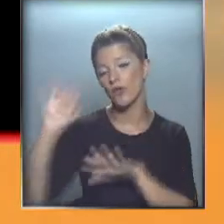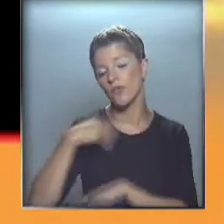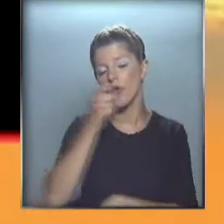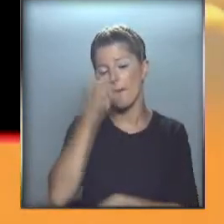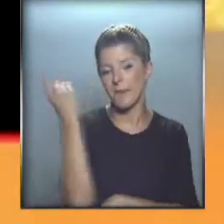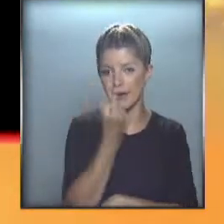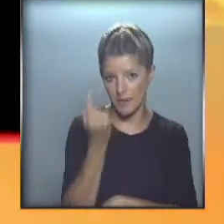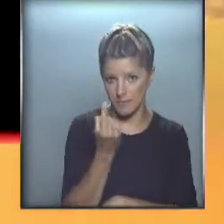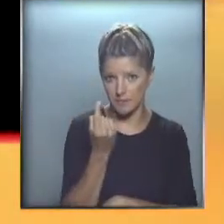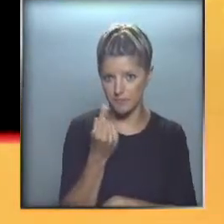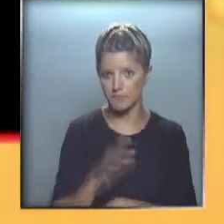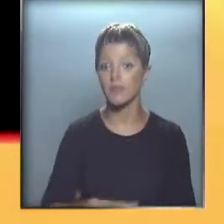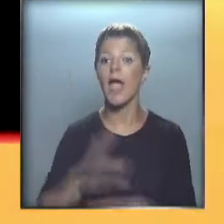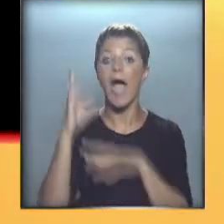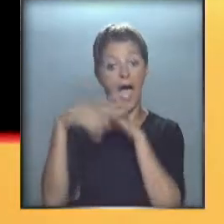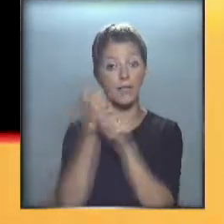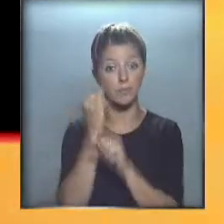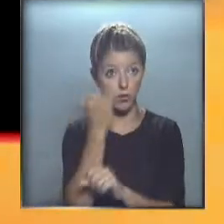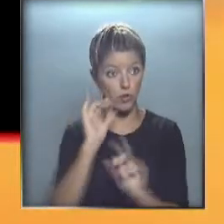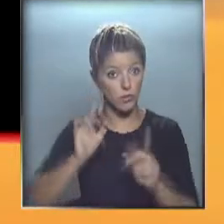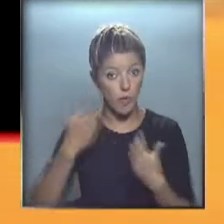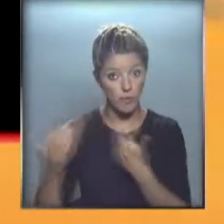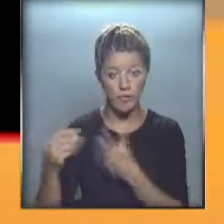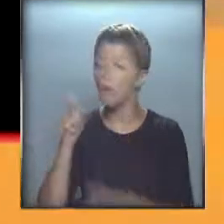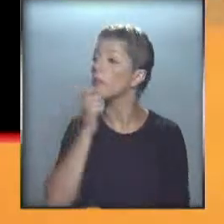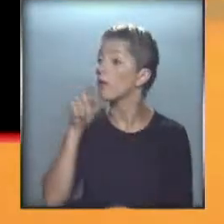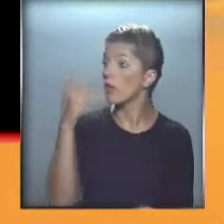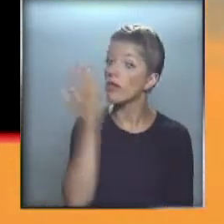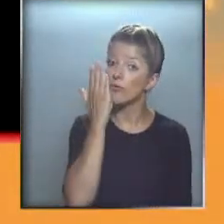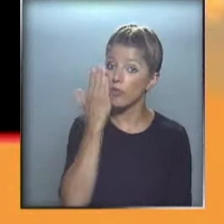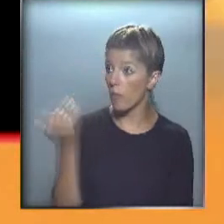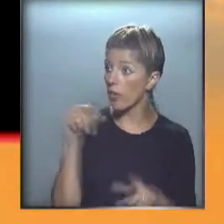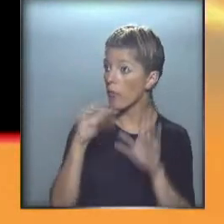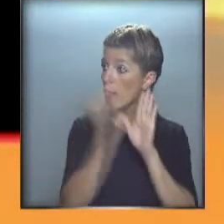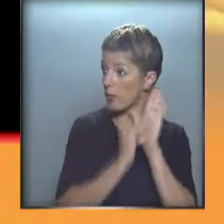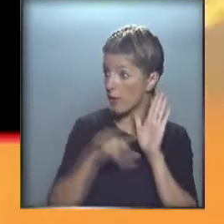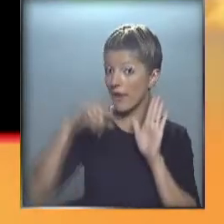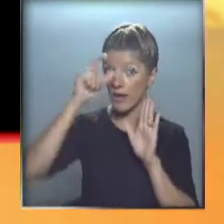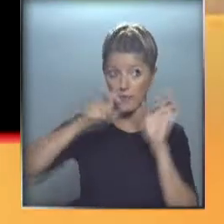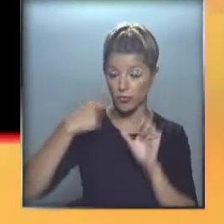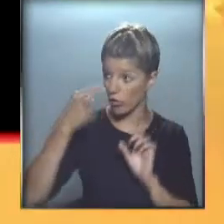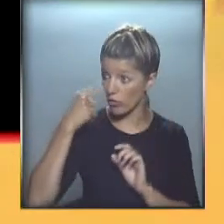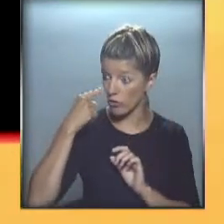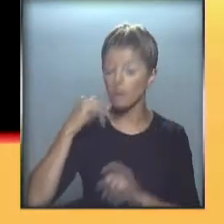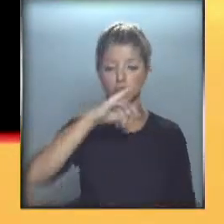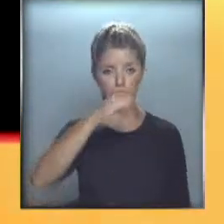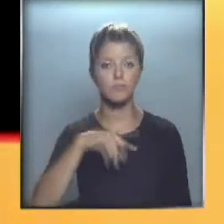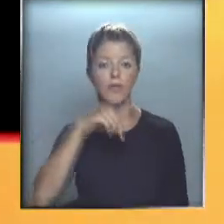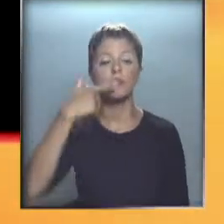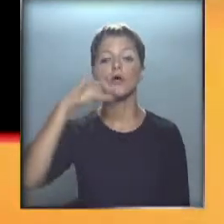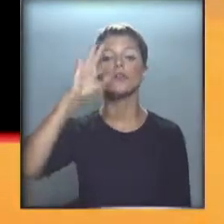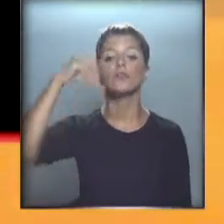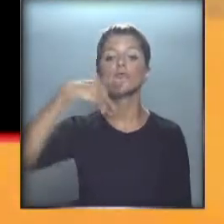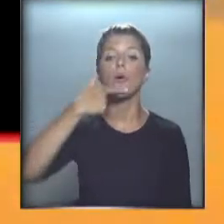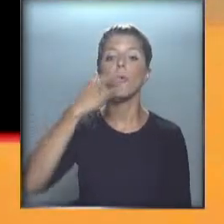posteos. Puedes postear hasta videos. Esto lo puedo poner en Facebook del programa, ¿no? Para que la gente sepa. Exacto. Este se llama Zombie Me. Zombie Me. Es